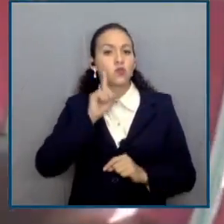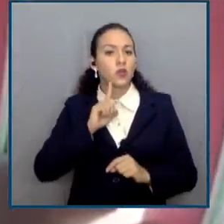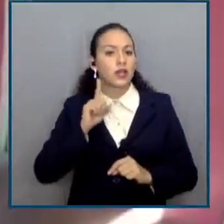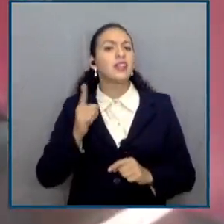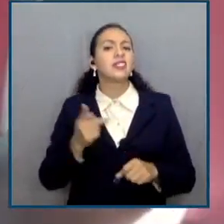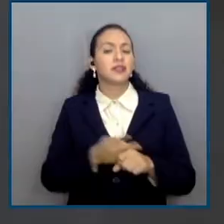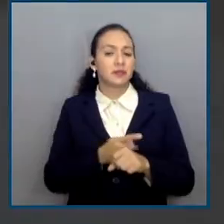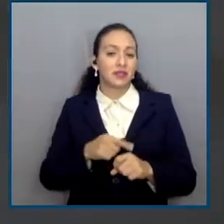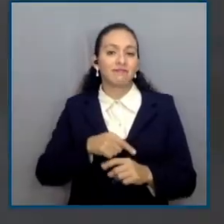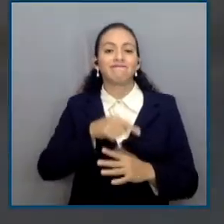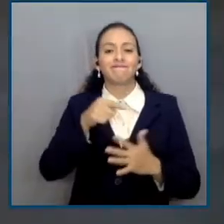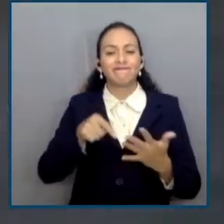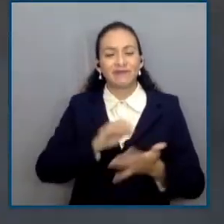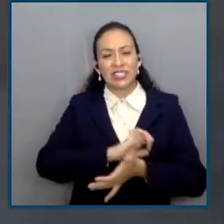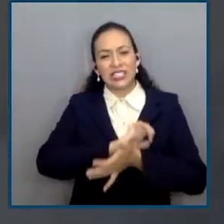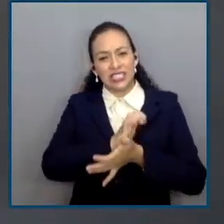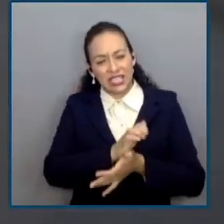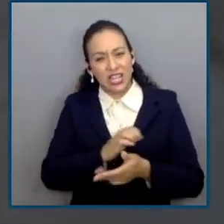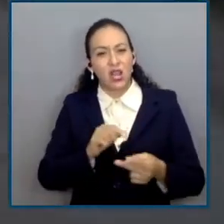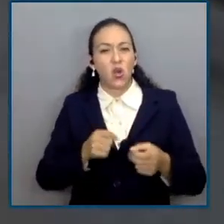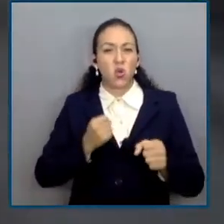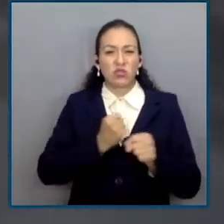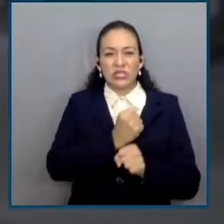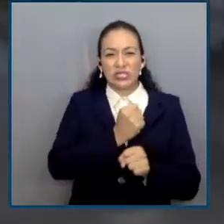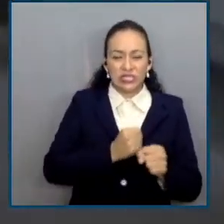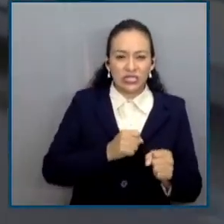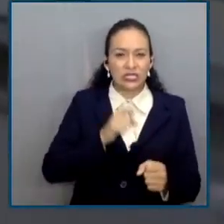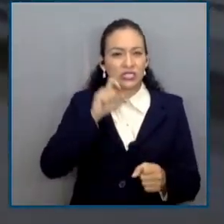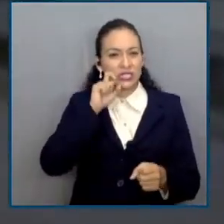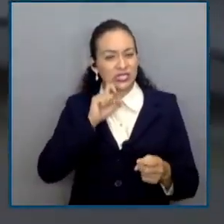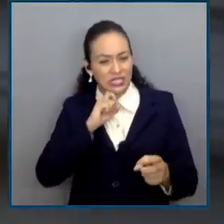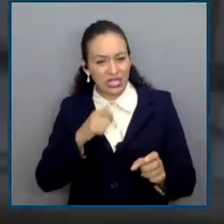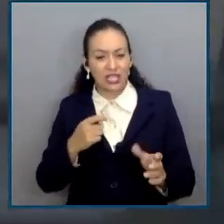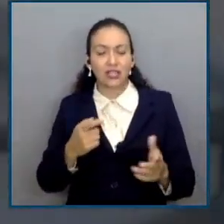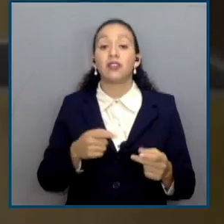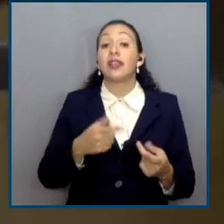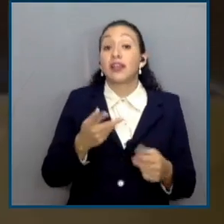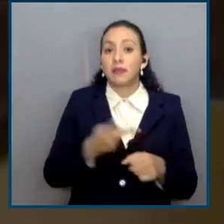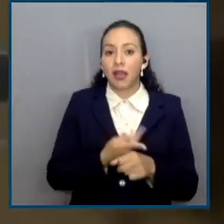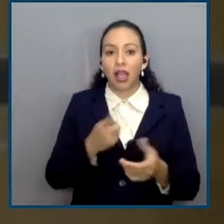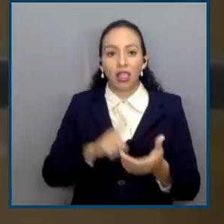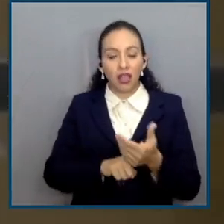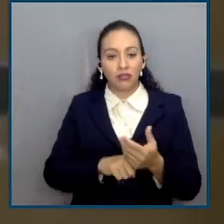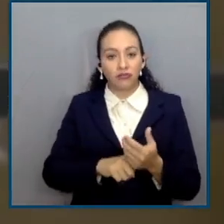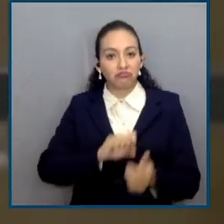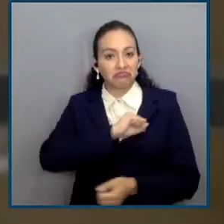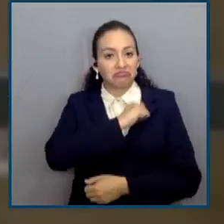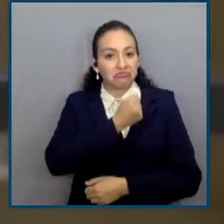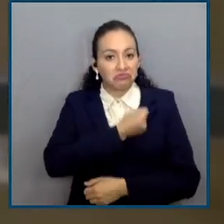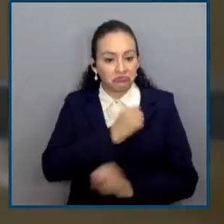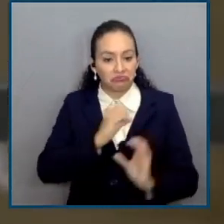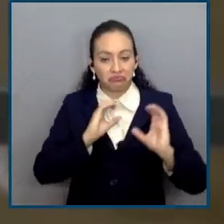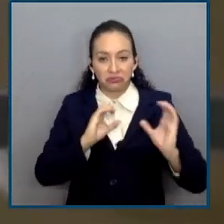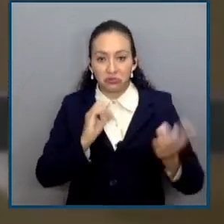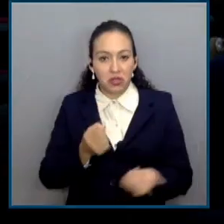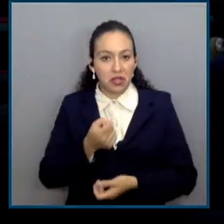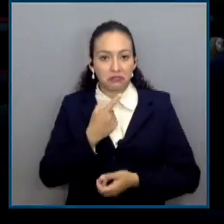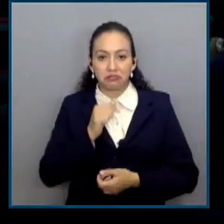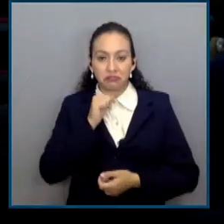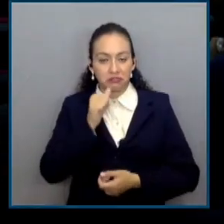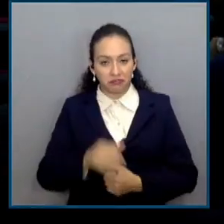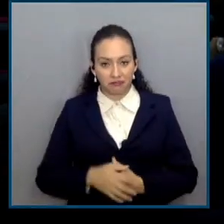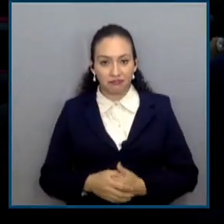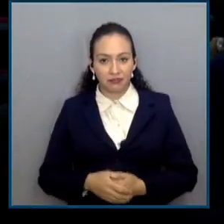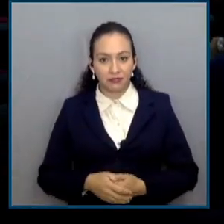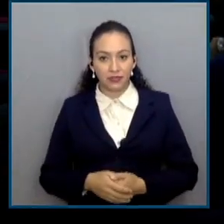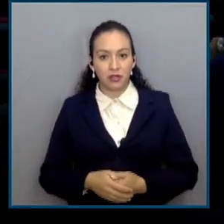sexual. Además, no tienen acceso a servicios de salud y cuidados para atender sus necesidades básicas. Lo anterior lo revelaron en el marco